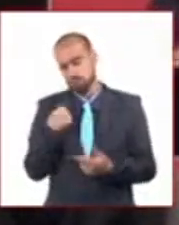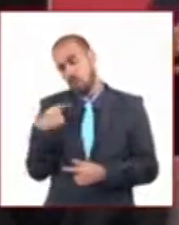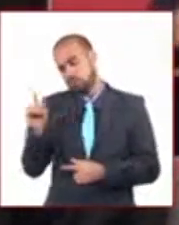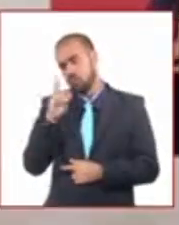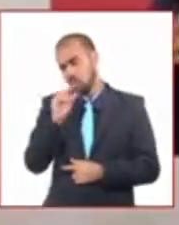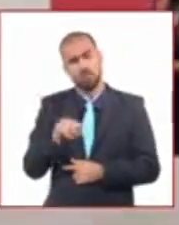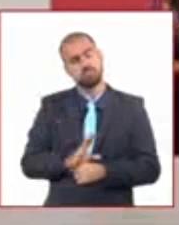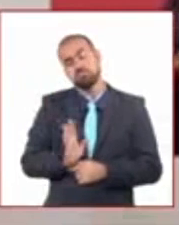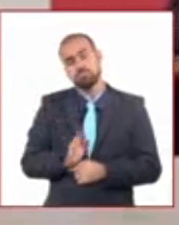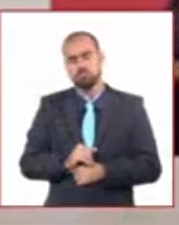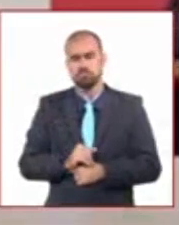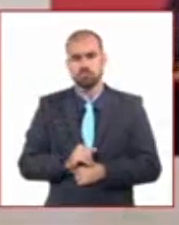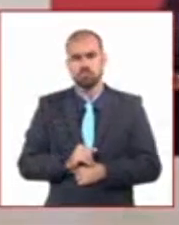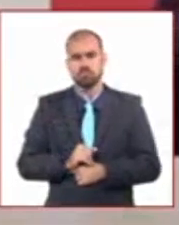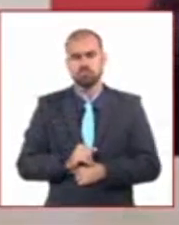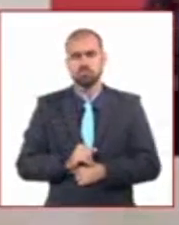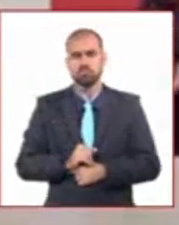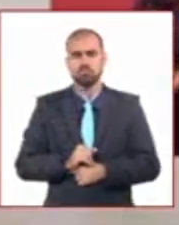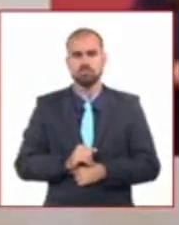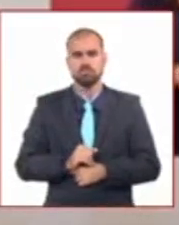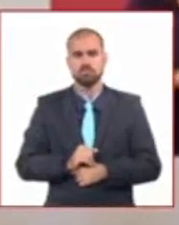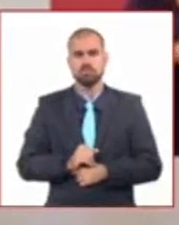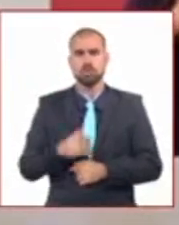y yo creo